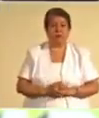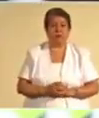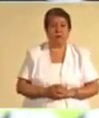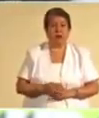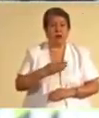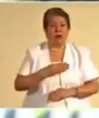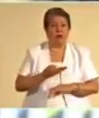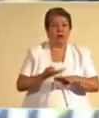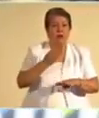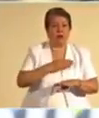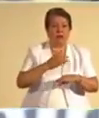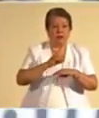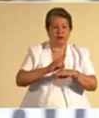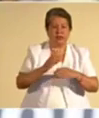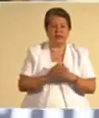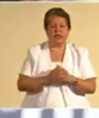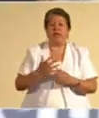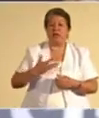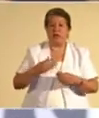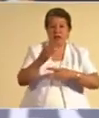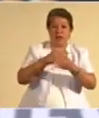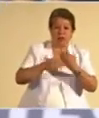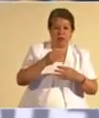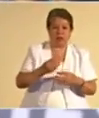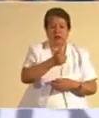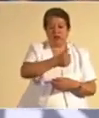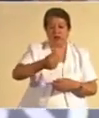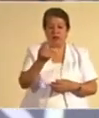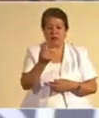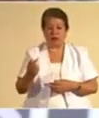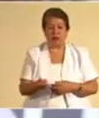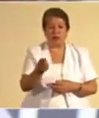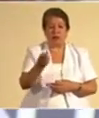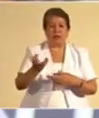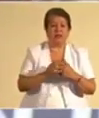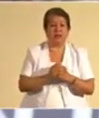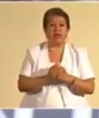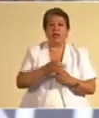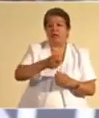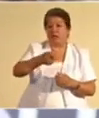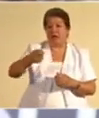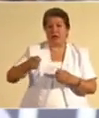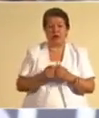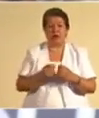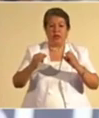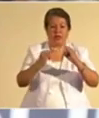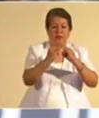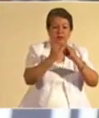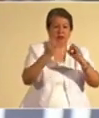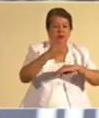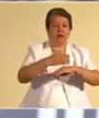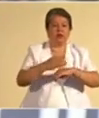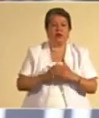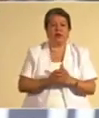Muy buenos días. Tengan todos y cada uno de ustedes. Saludo a las instituciones